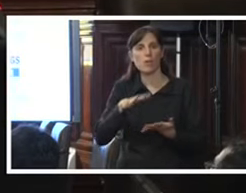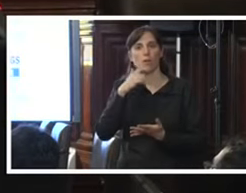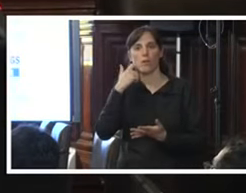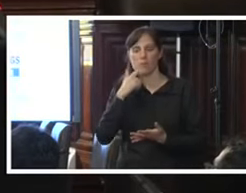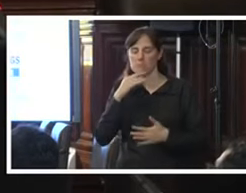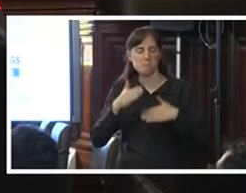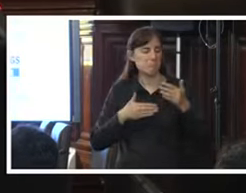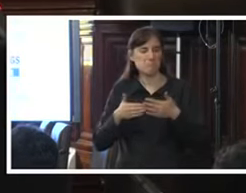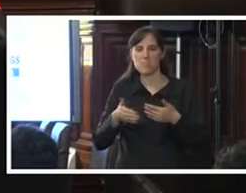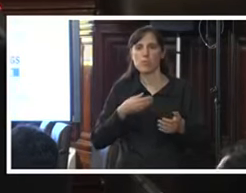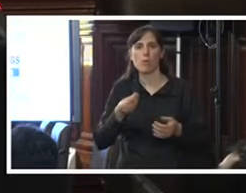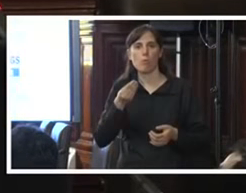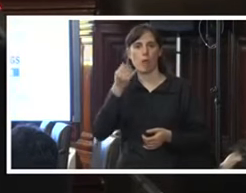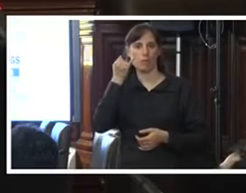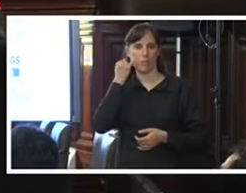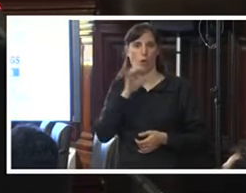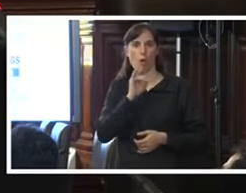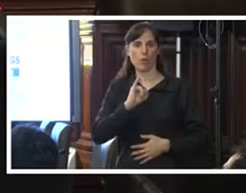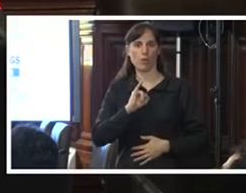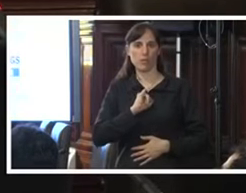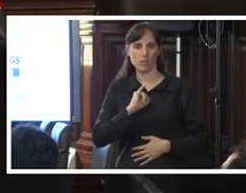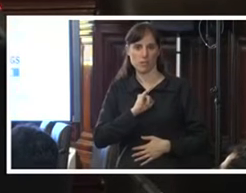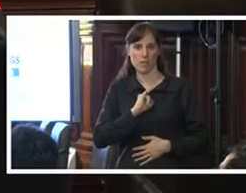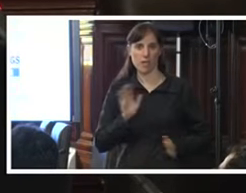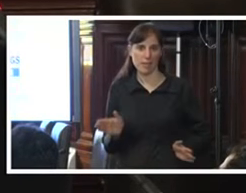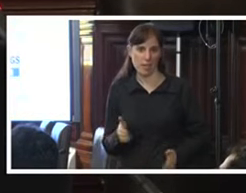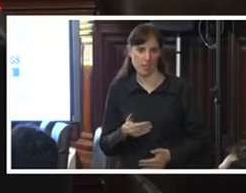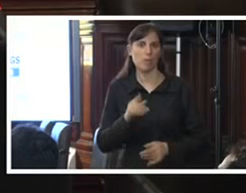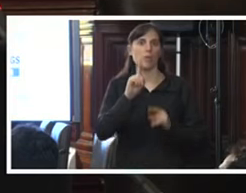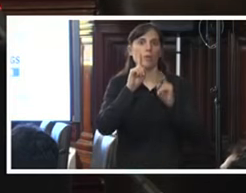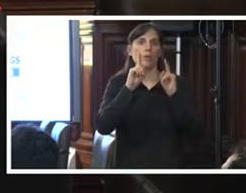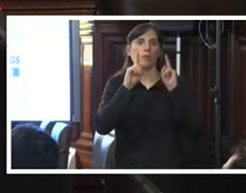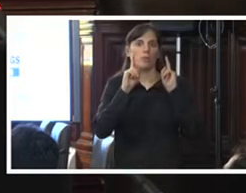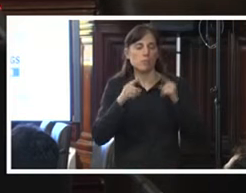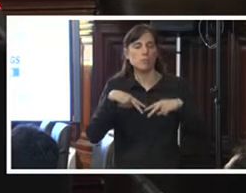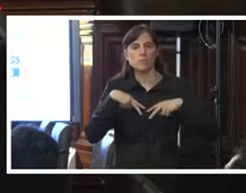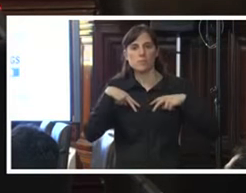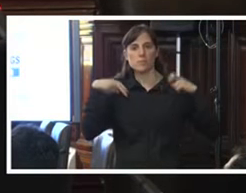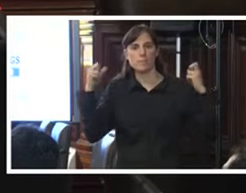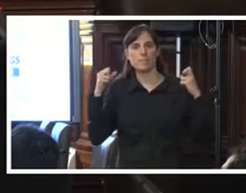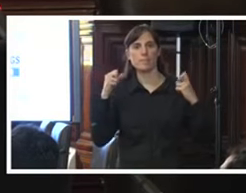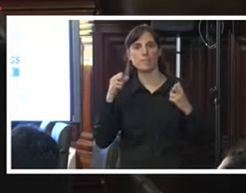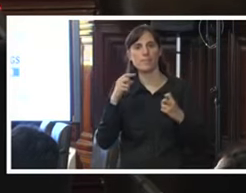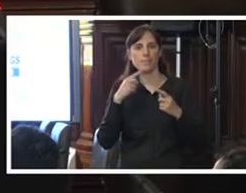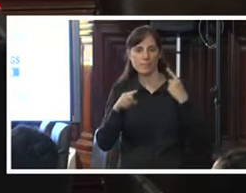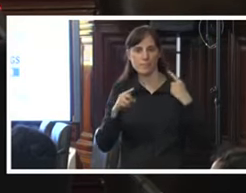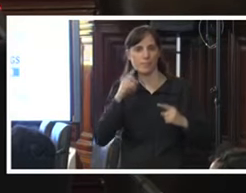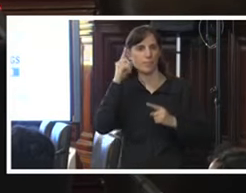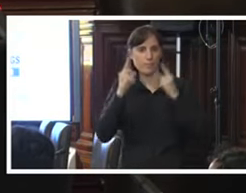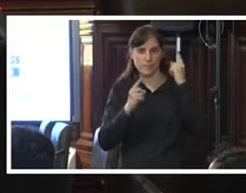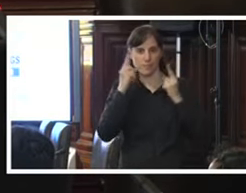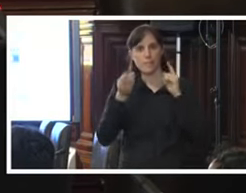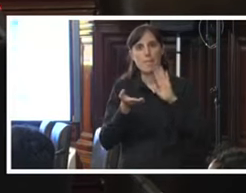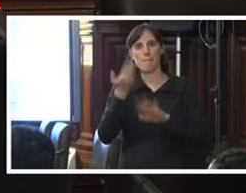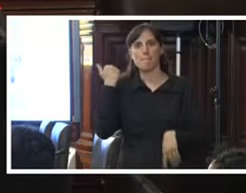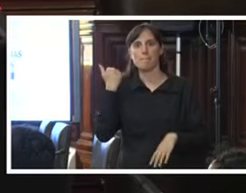orientación sexual y o identidad de género y o sexo que ha sido reconocida en múltiples investigaciones de micas pero que se agudiza al